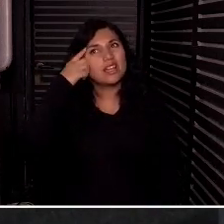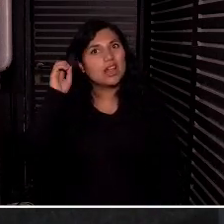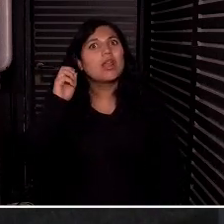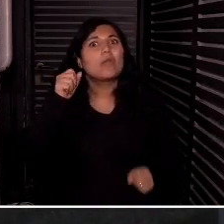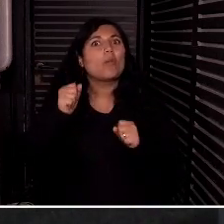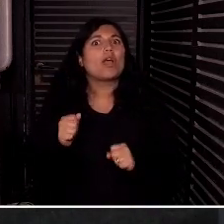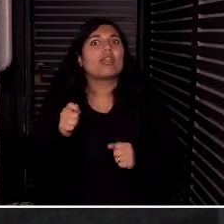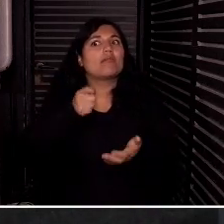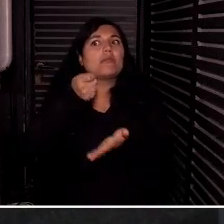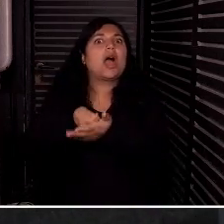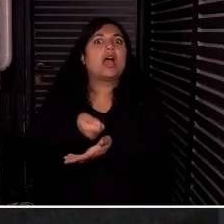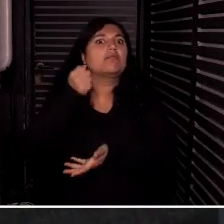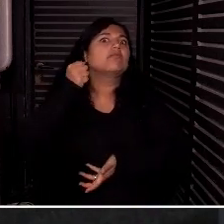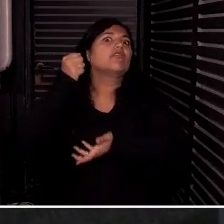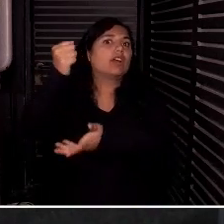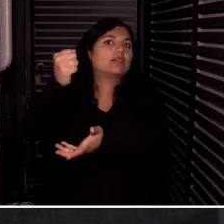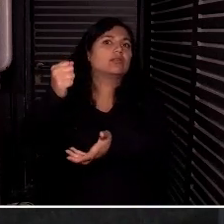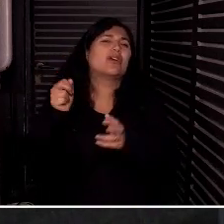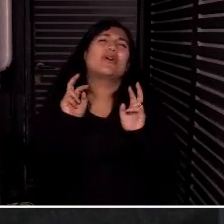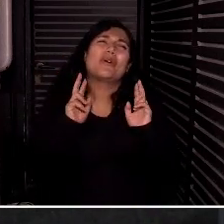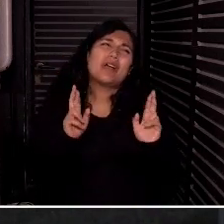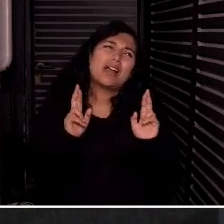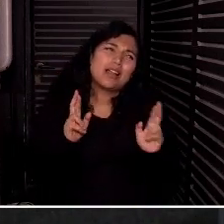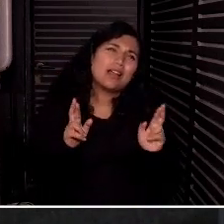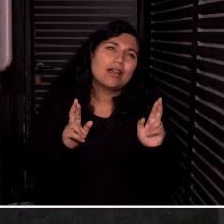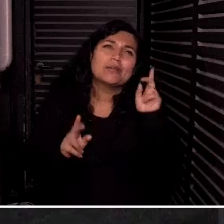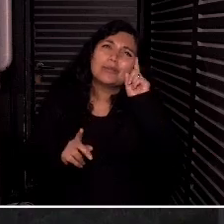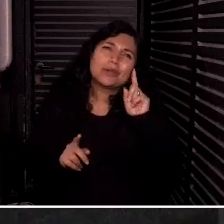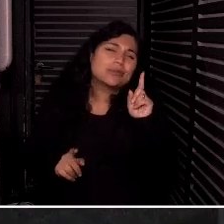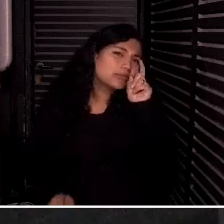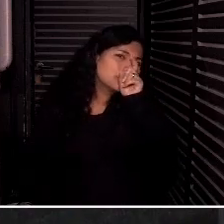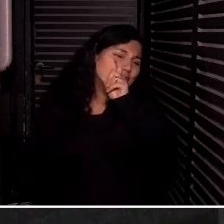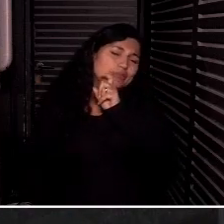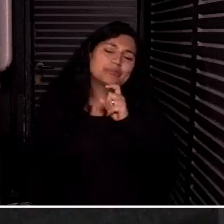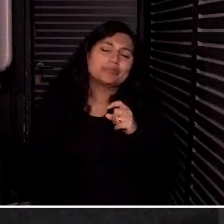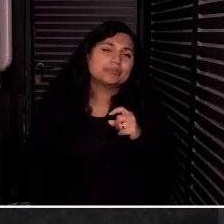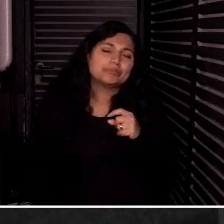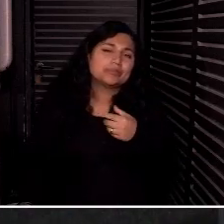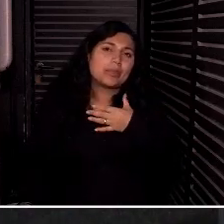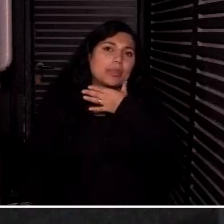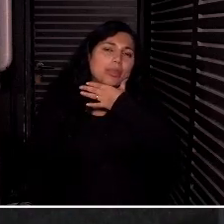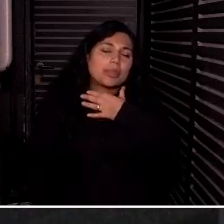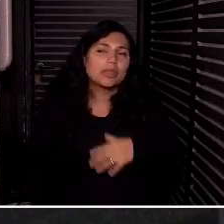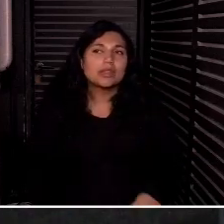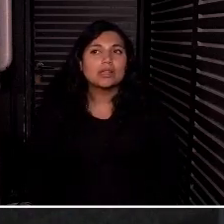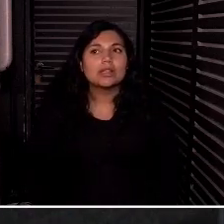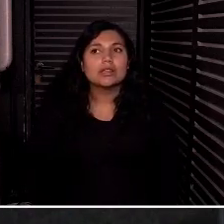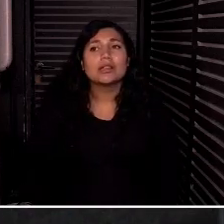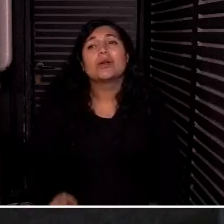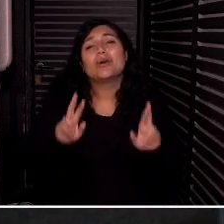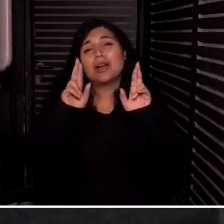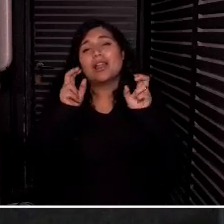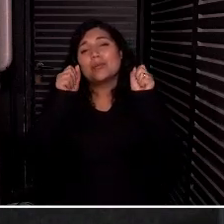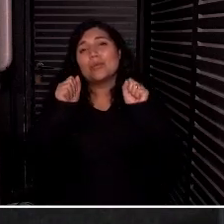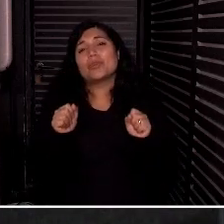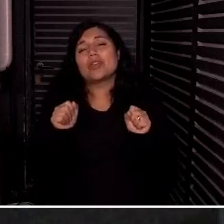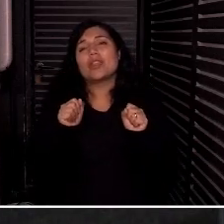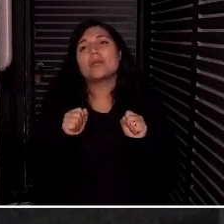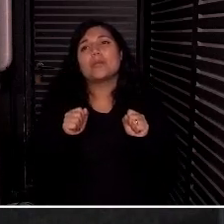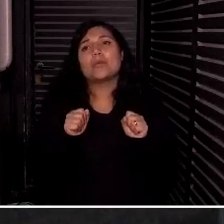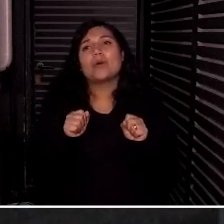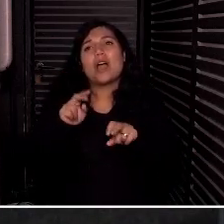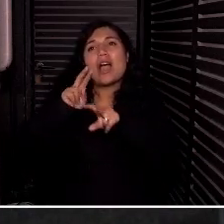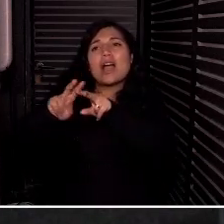producción audiovisual o sea Ojalá quisiéramos o sea yo creo que a iñaki que lo veo ahí o sea Ojalá pudiéramos hacer